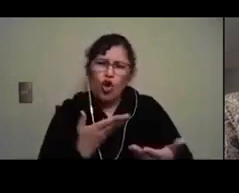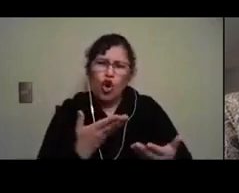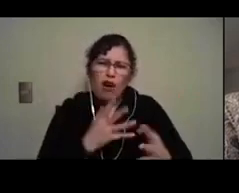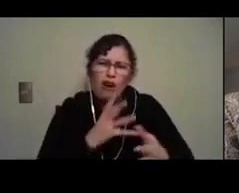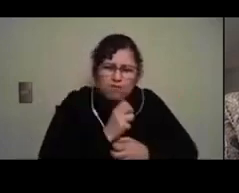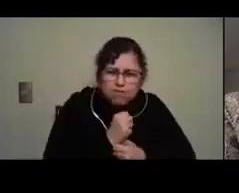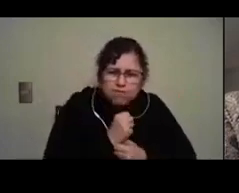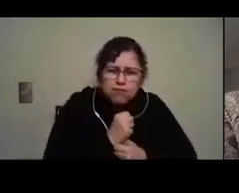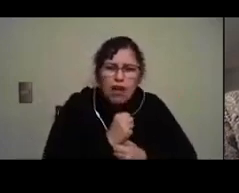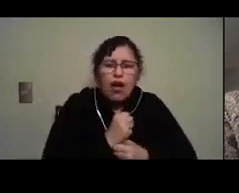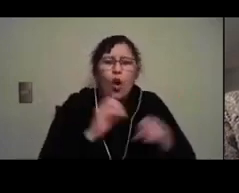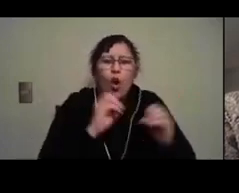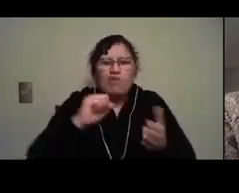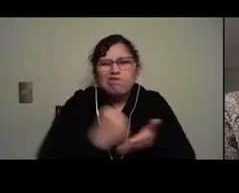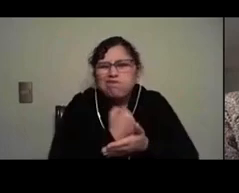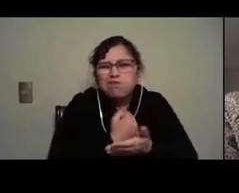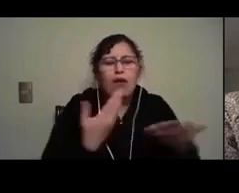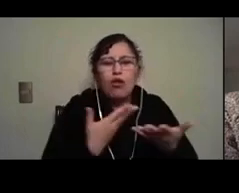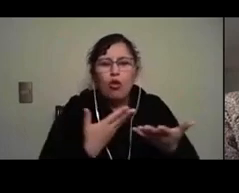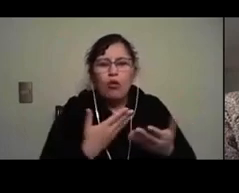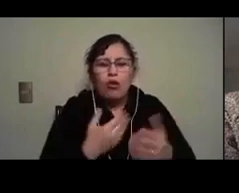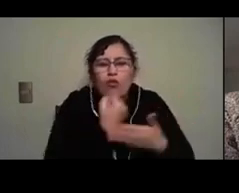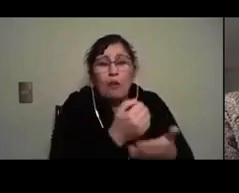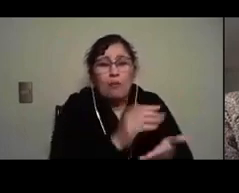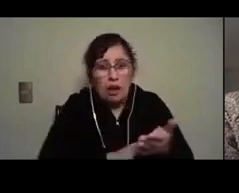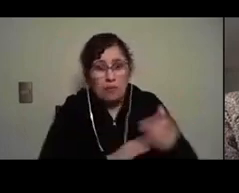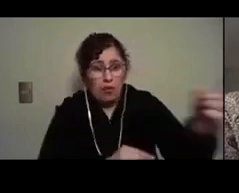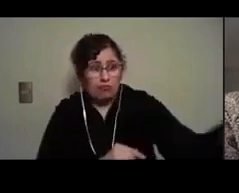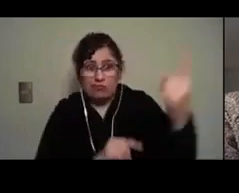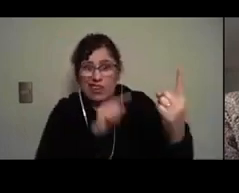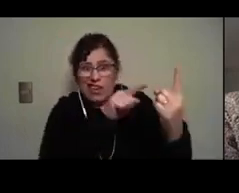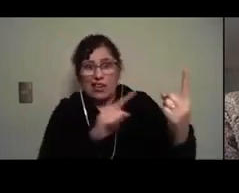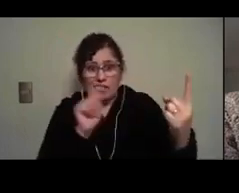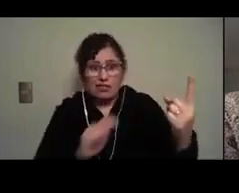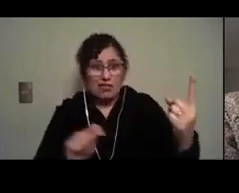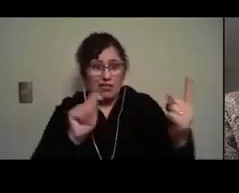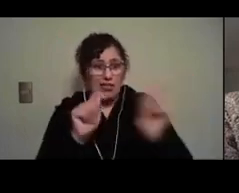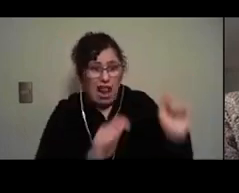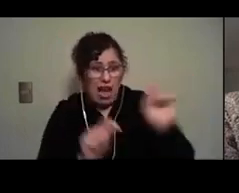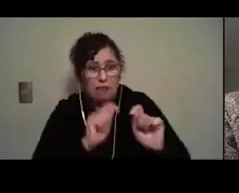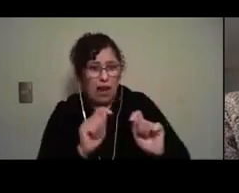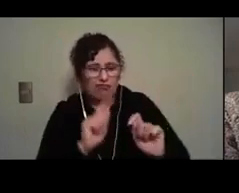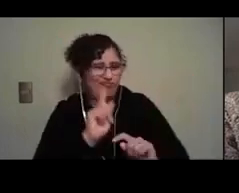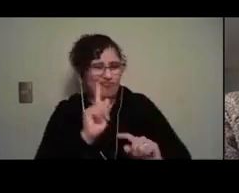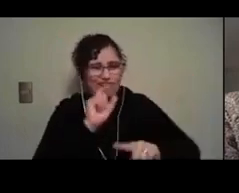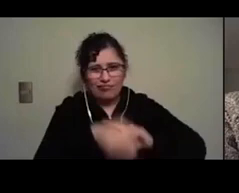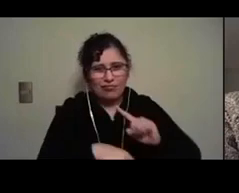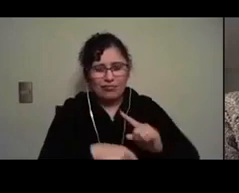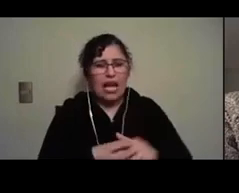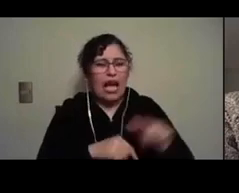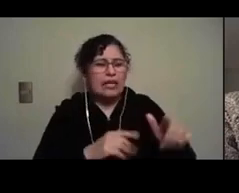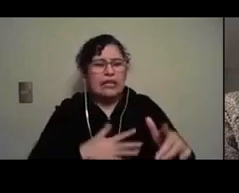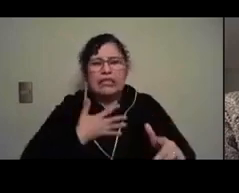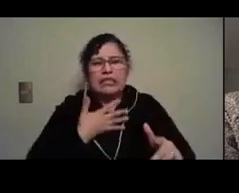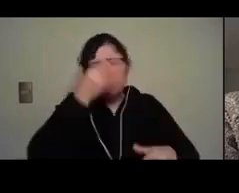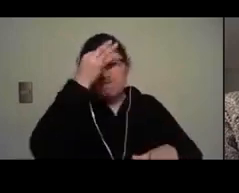motivación? No sé, por ejemplo, que una persona no quiere asistir a terapia. No quiere asistir a terapia, se siente frustrado por la enfermedad y